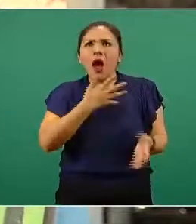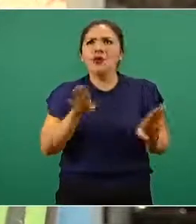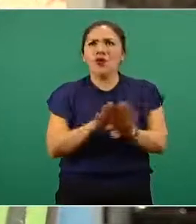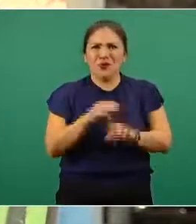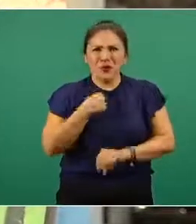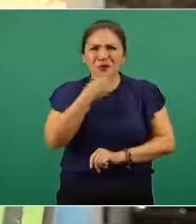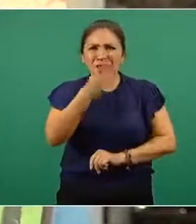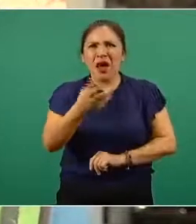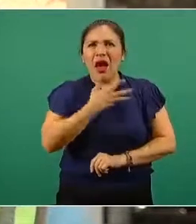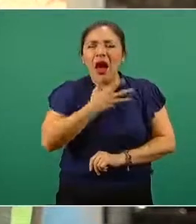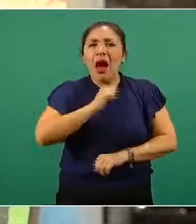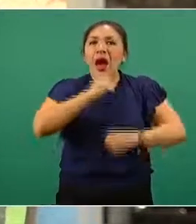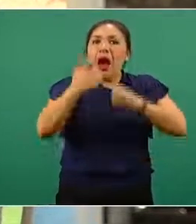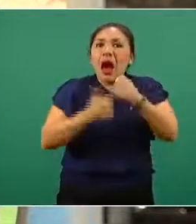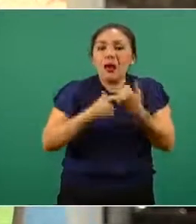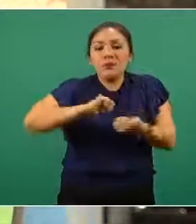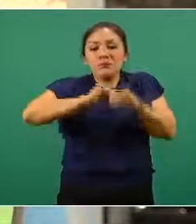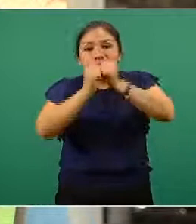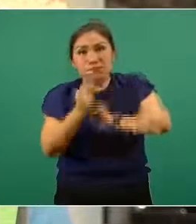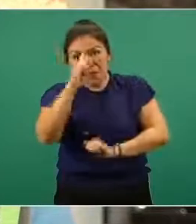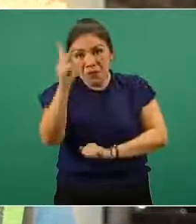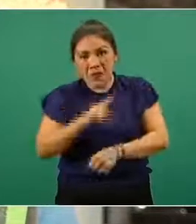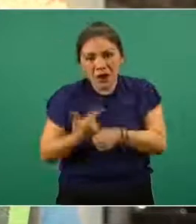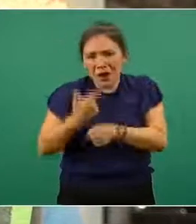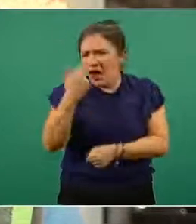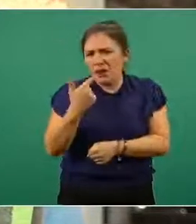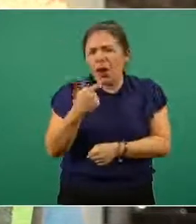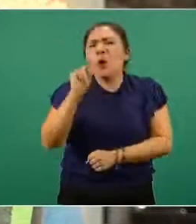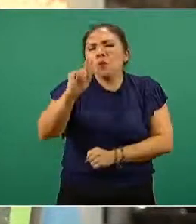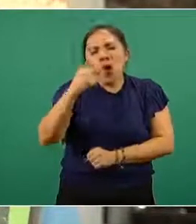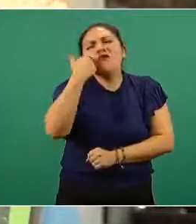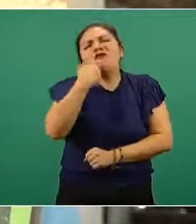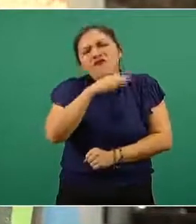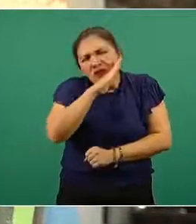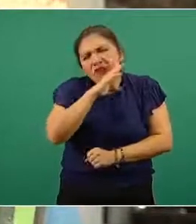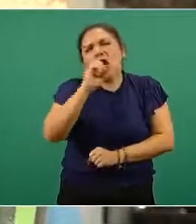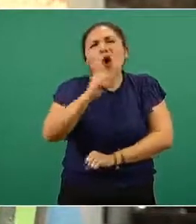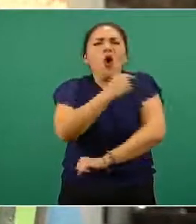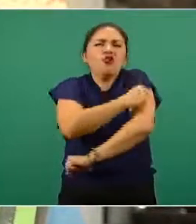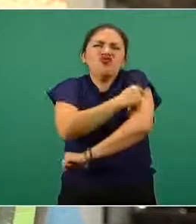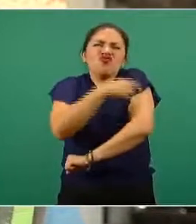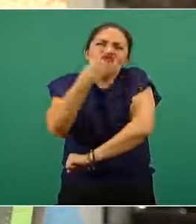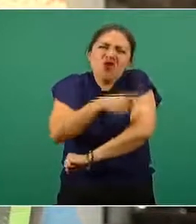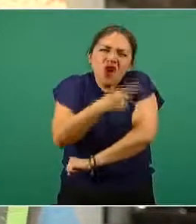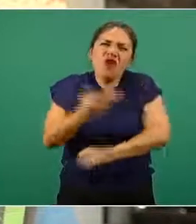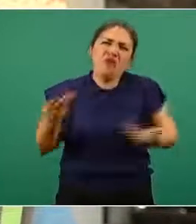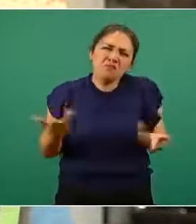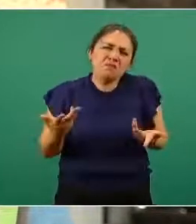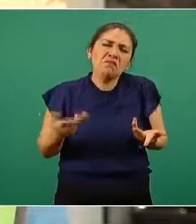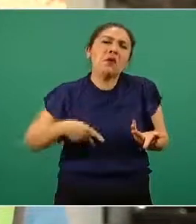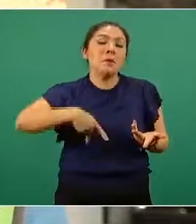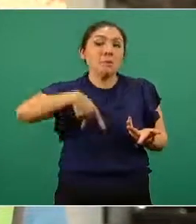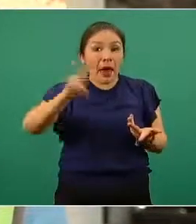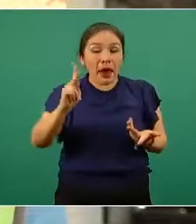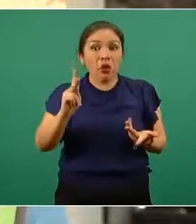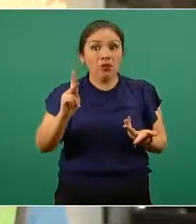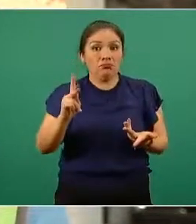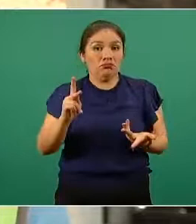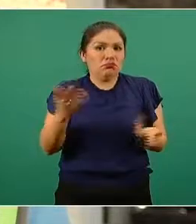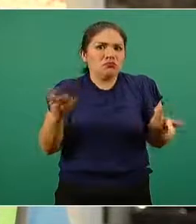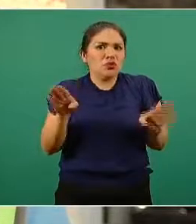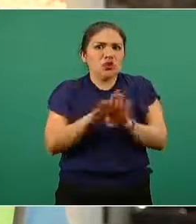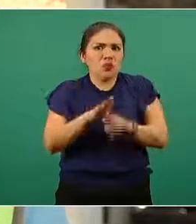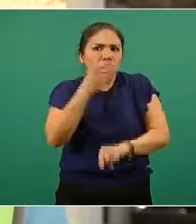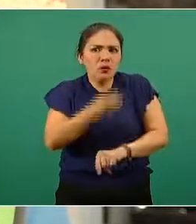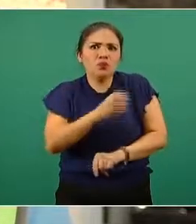les comento, no es efectos secundarios graves. Sí hay poquita fiebre, dolor en el brazo, pero nada que no se